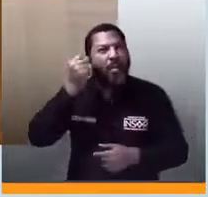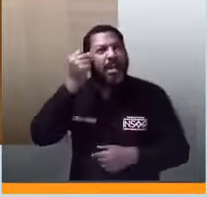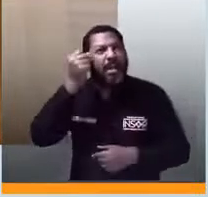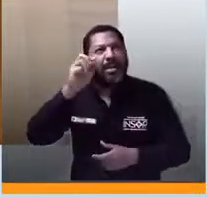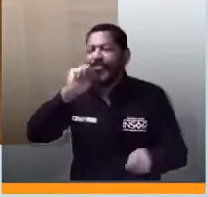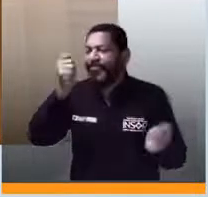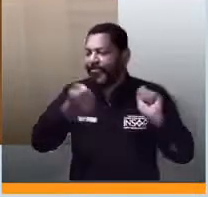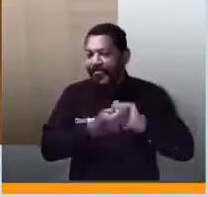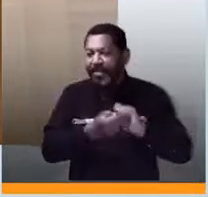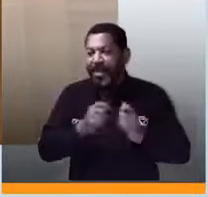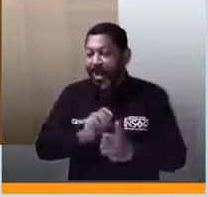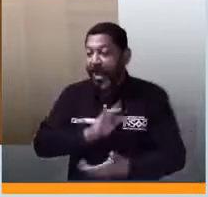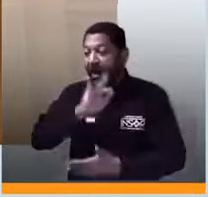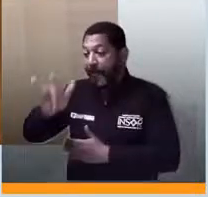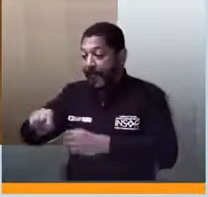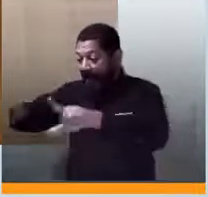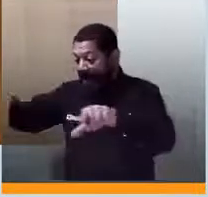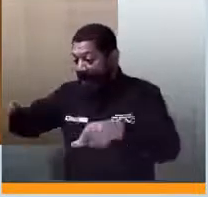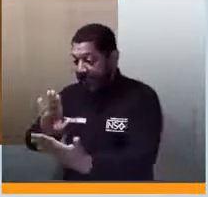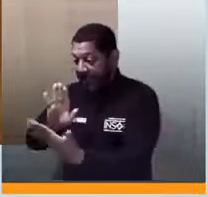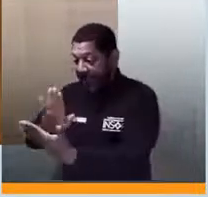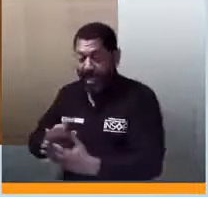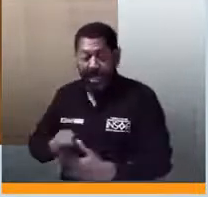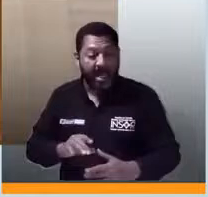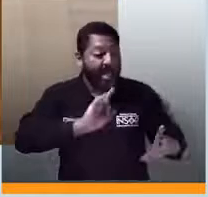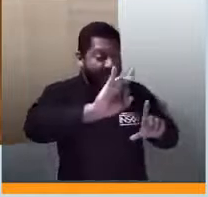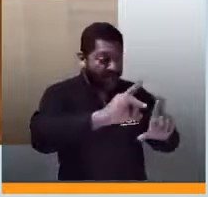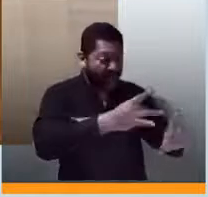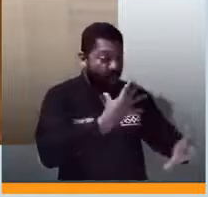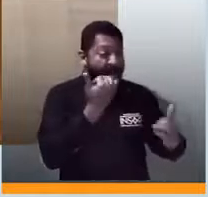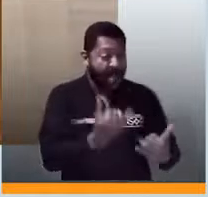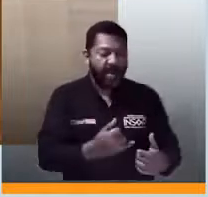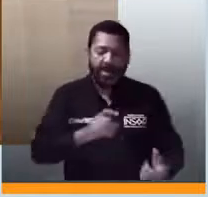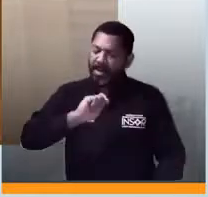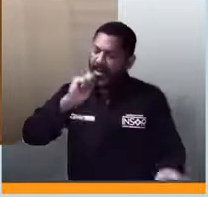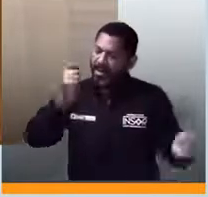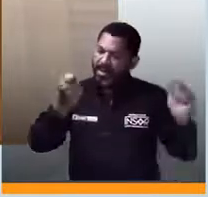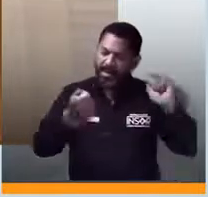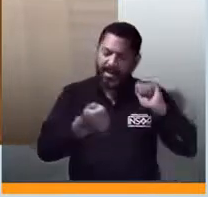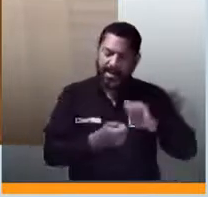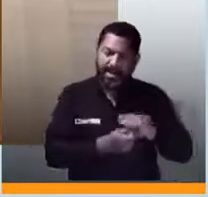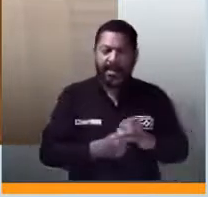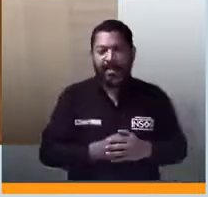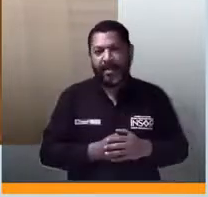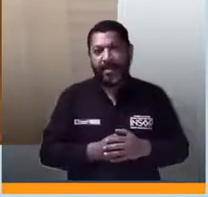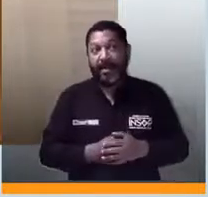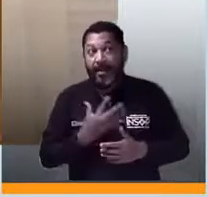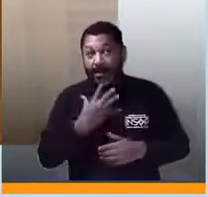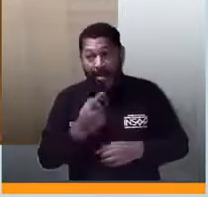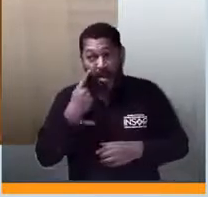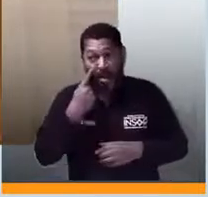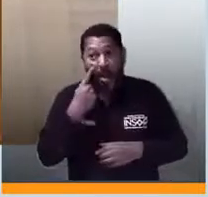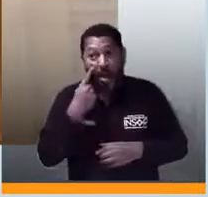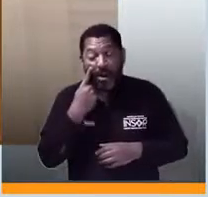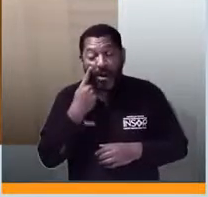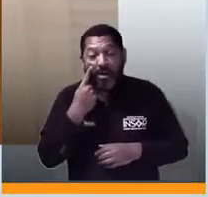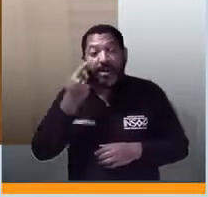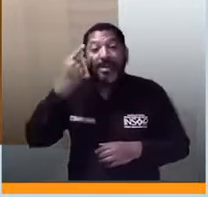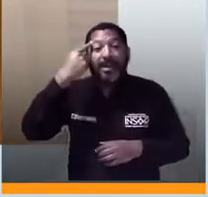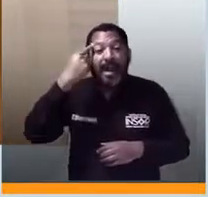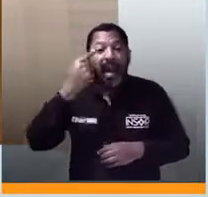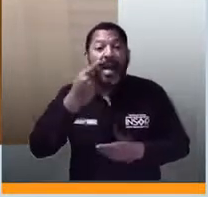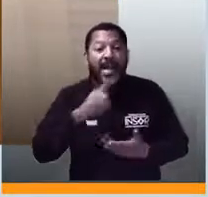presencialidad como la virtualidad en estos meses de pandemia, y mal haríamos todos en no llevarnos